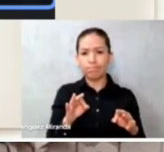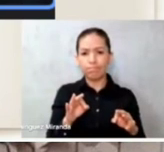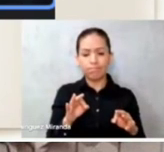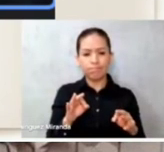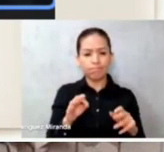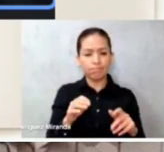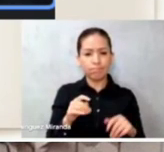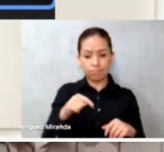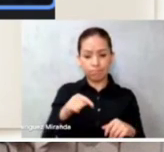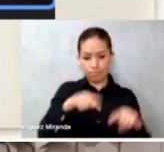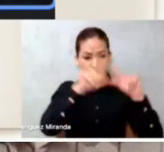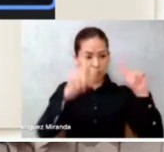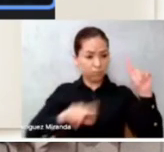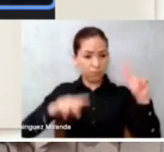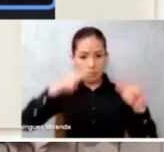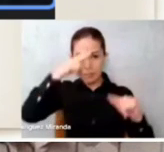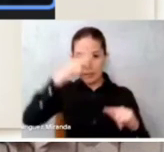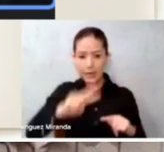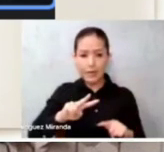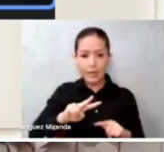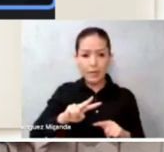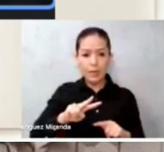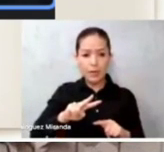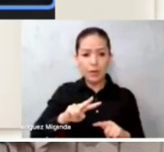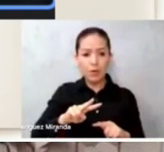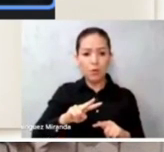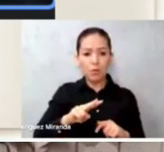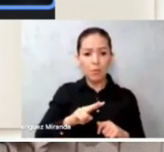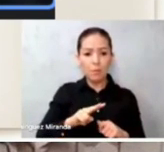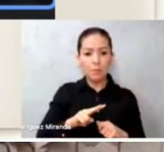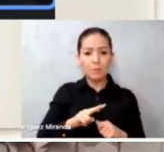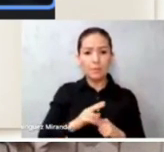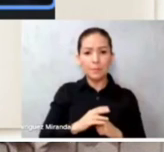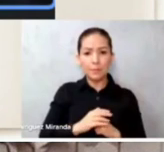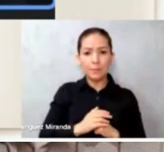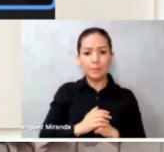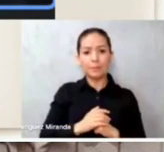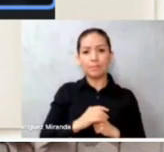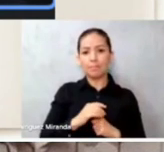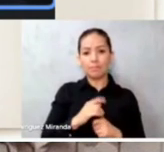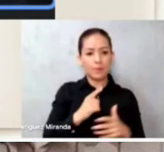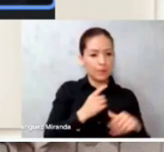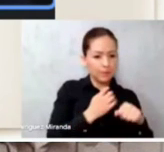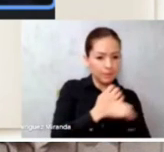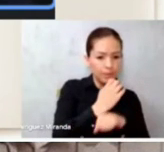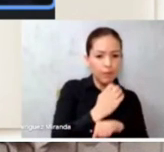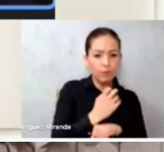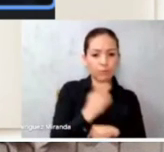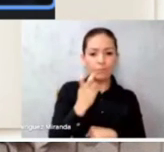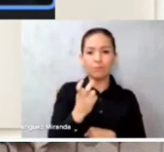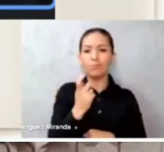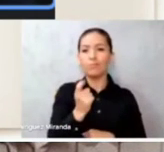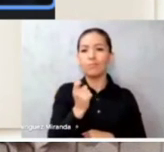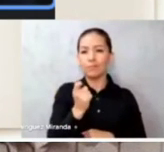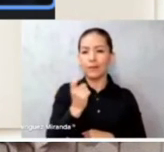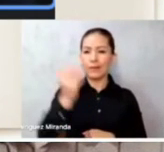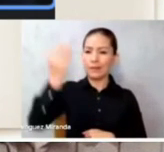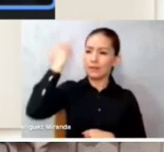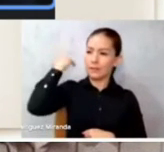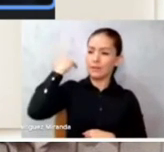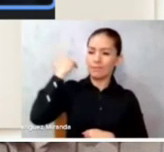nuestro país, no solamente en nuestra entidad federativa. Debido a reformas que se dieron desde